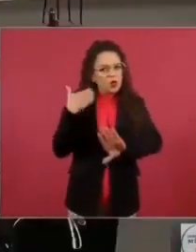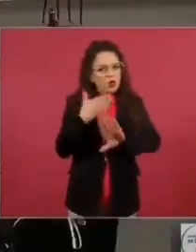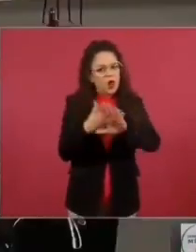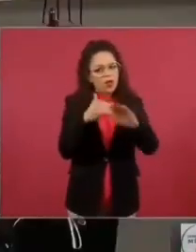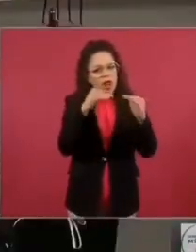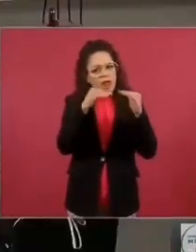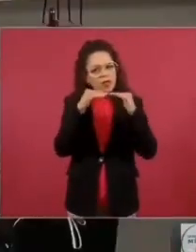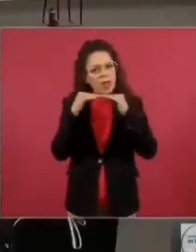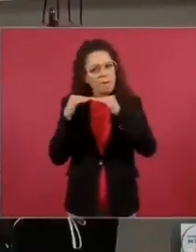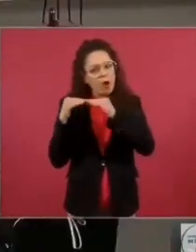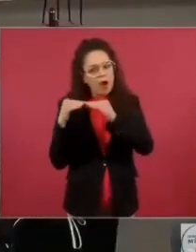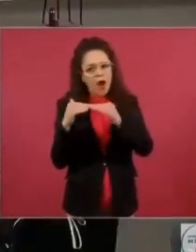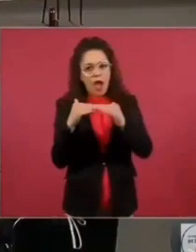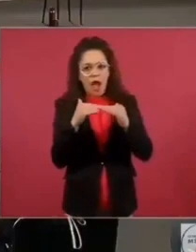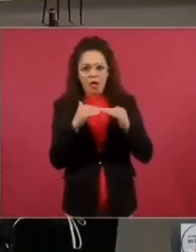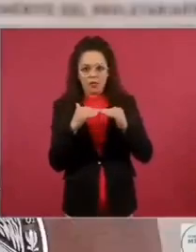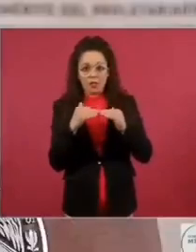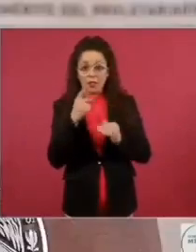Quién, Vilchis